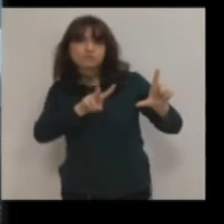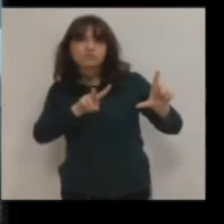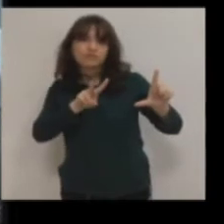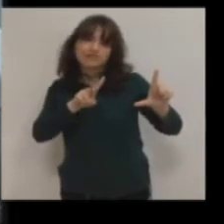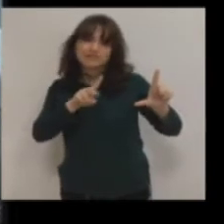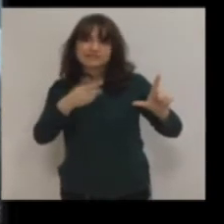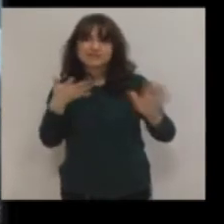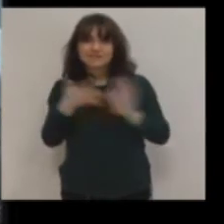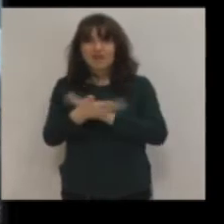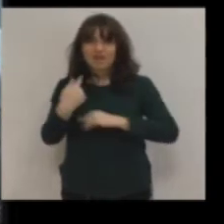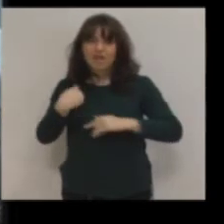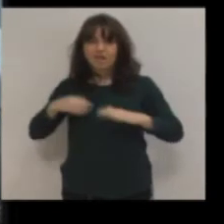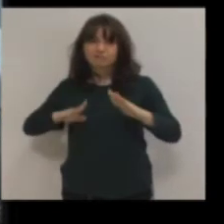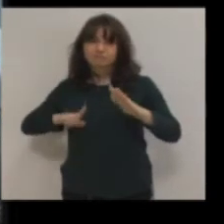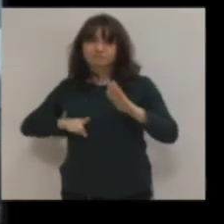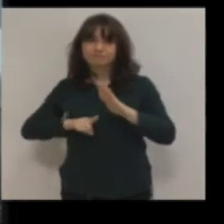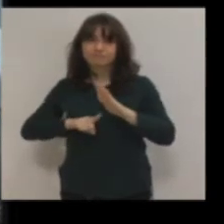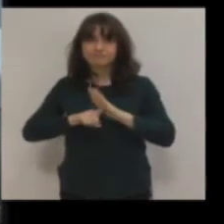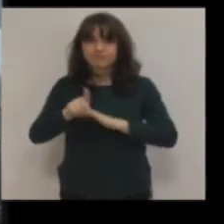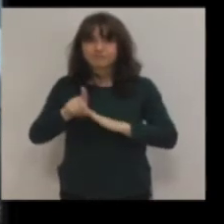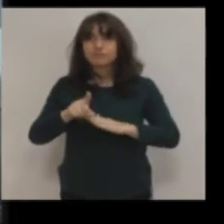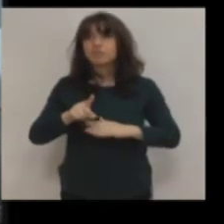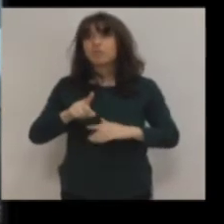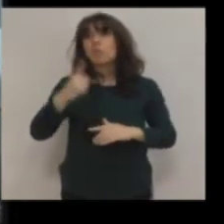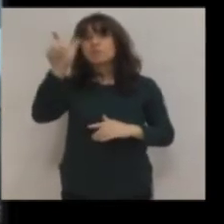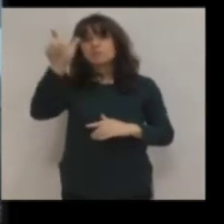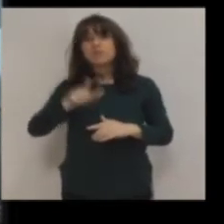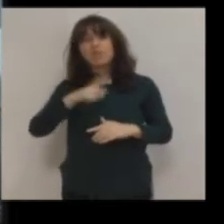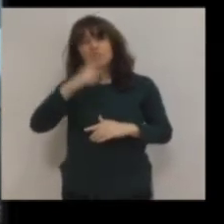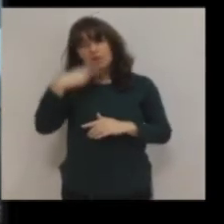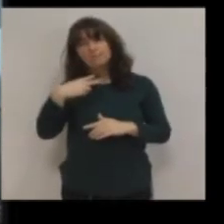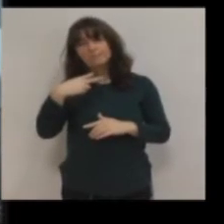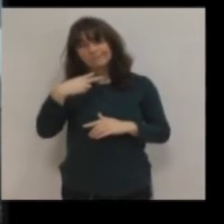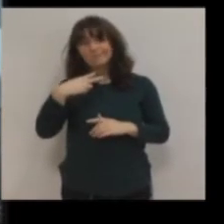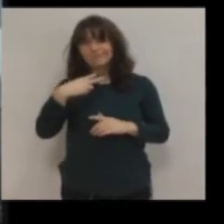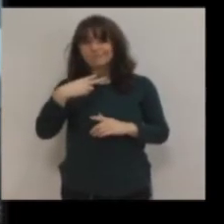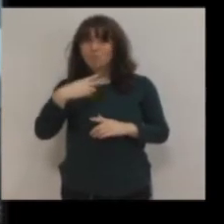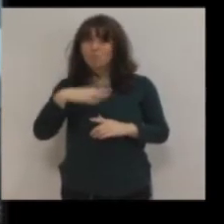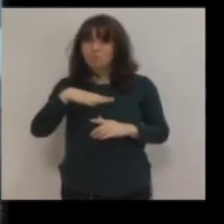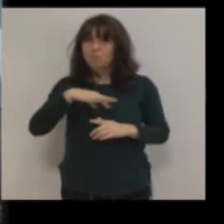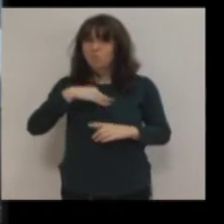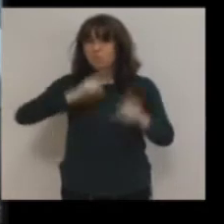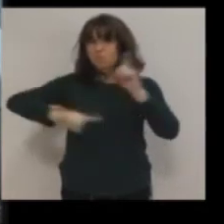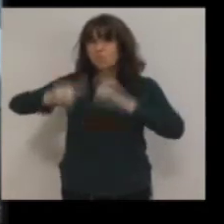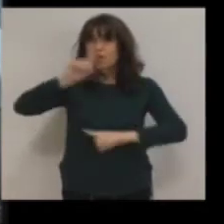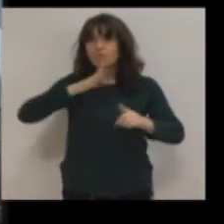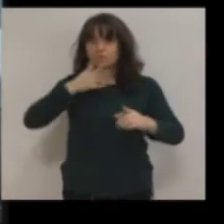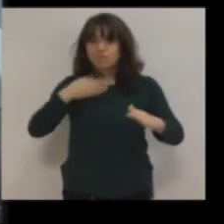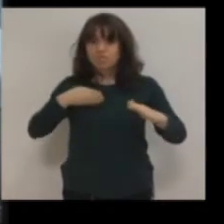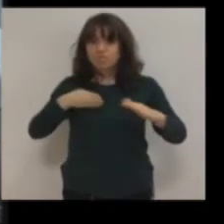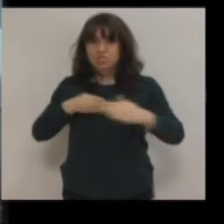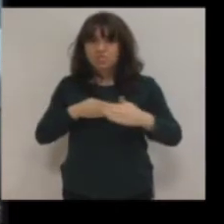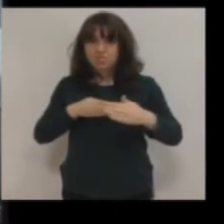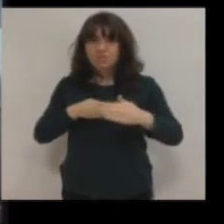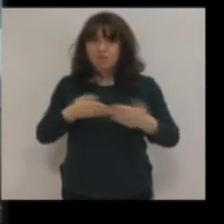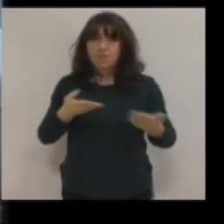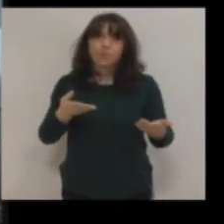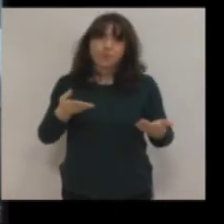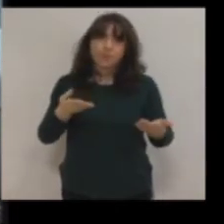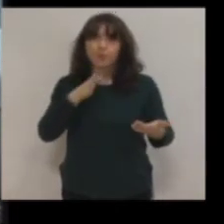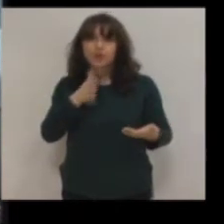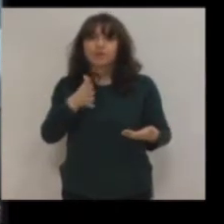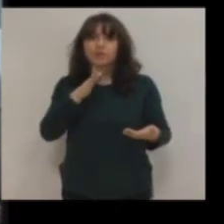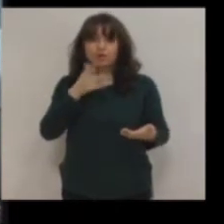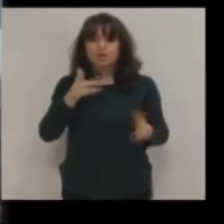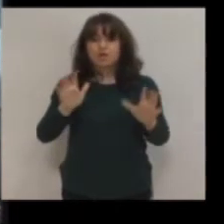paso. Para una persona ciega eso puede ser un problema, la inaccesibilidad en el sentido estricto, porque